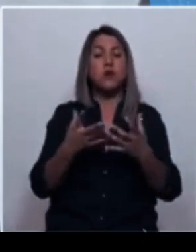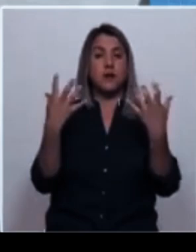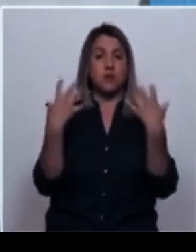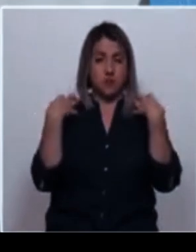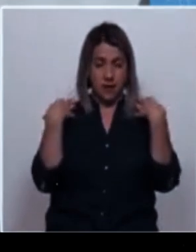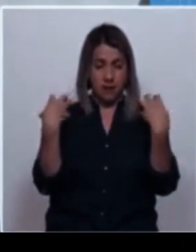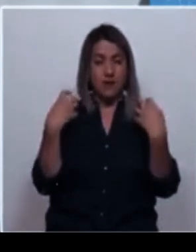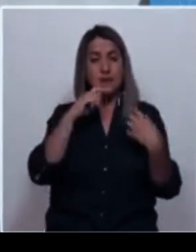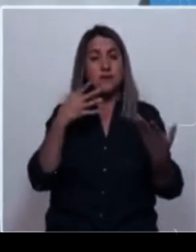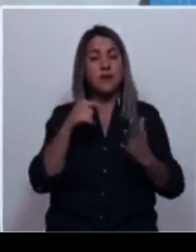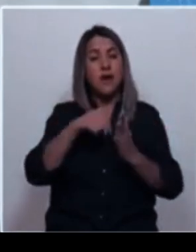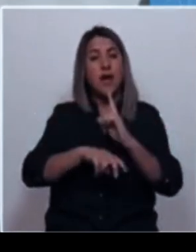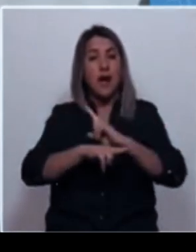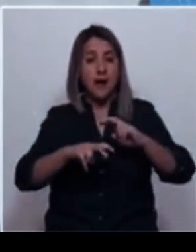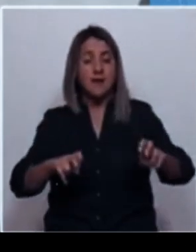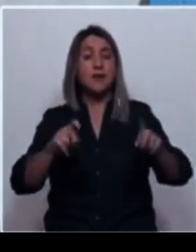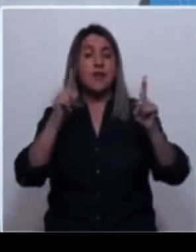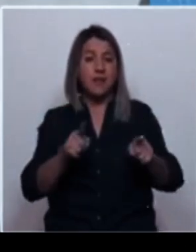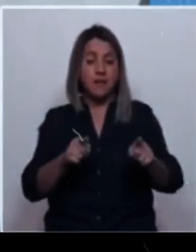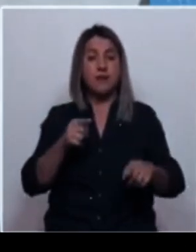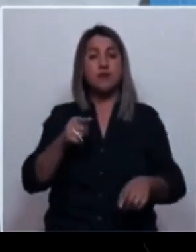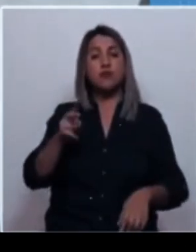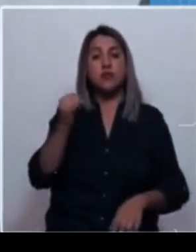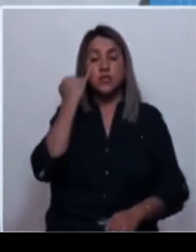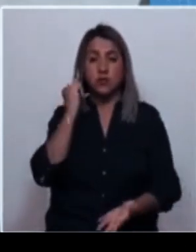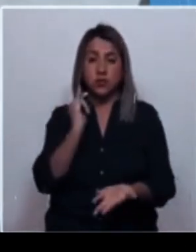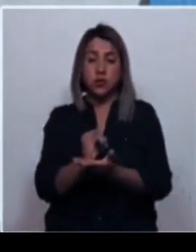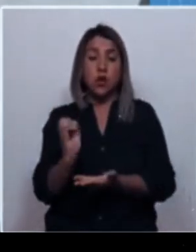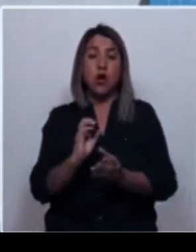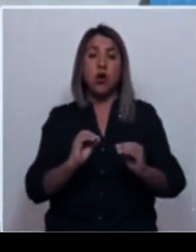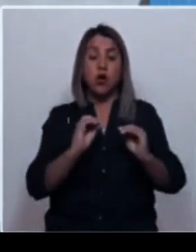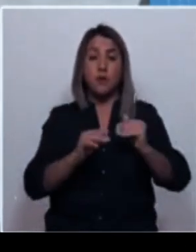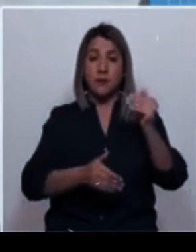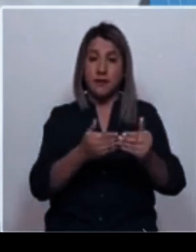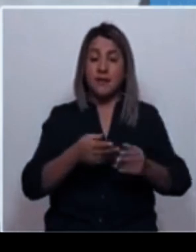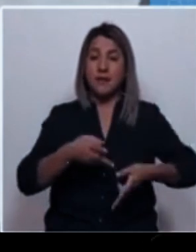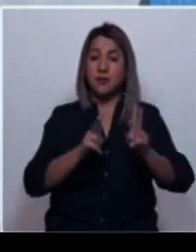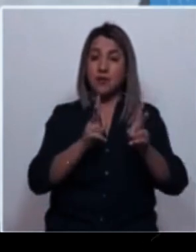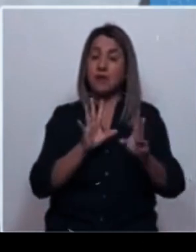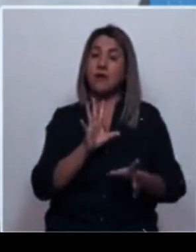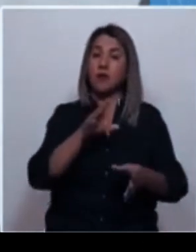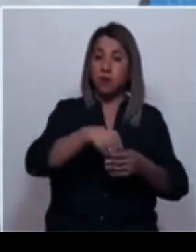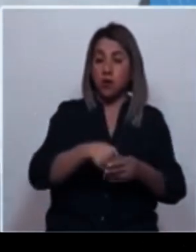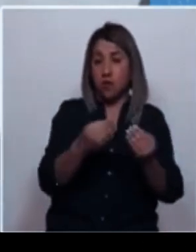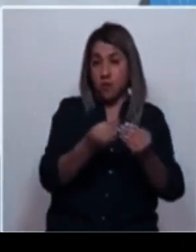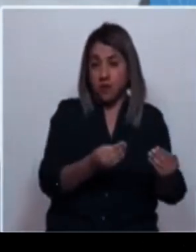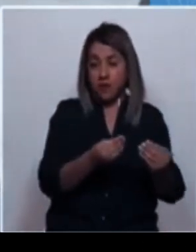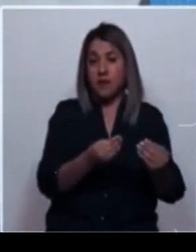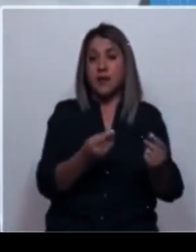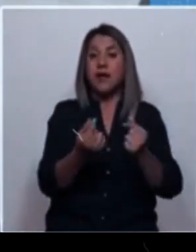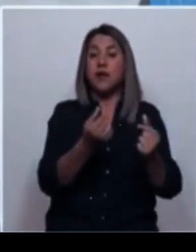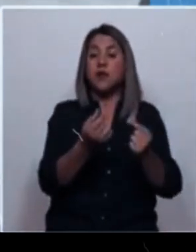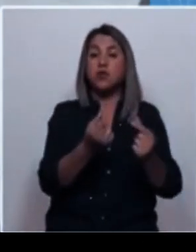de que el análisis de diversas instrucciones o la implementación de derechos de incluir por supuesto los recursos